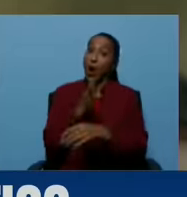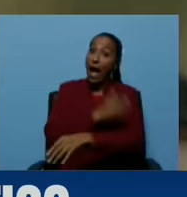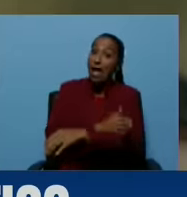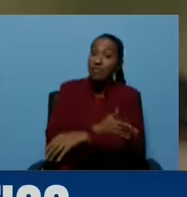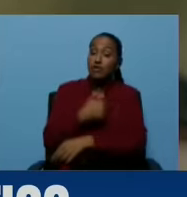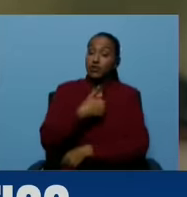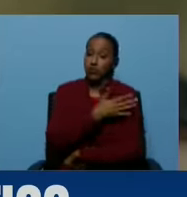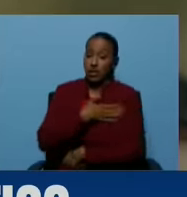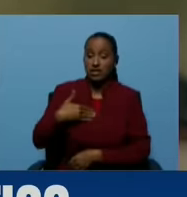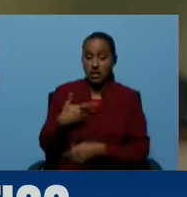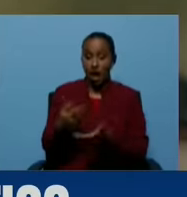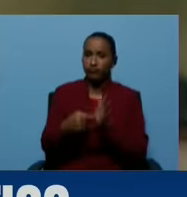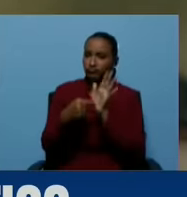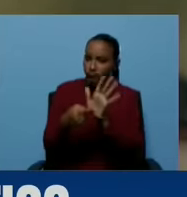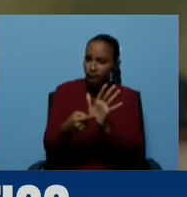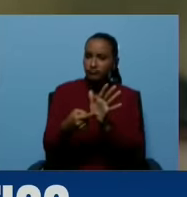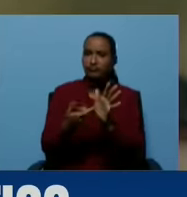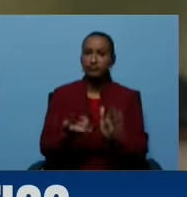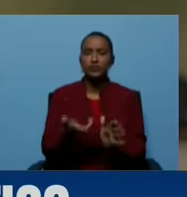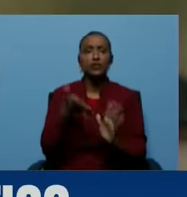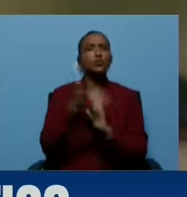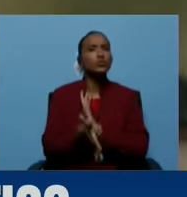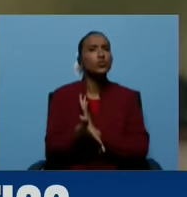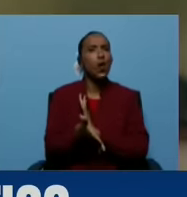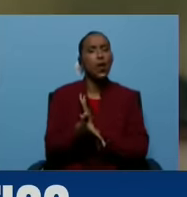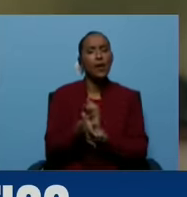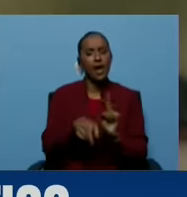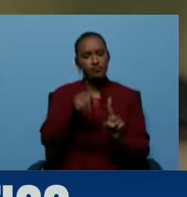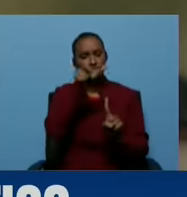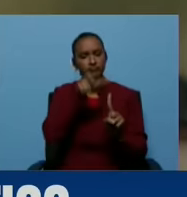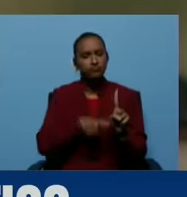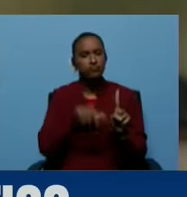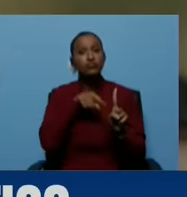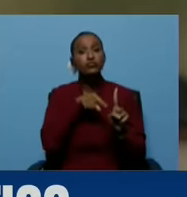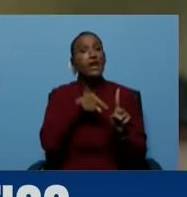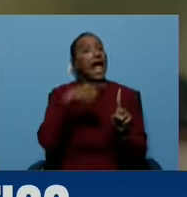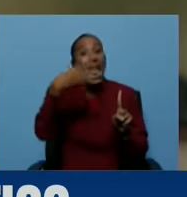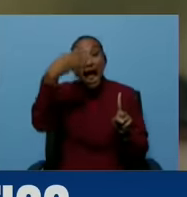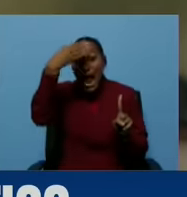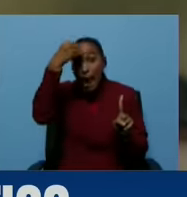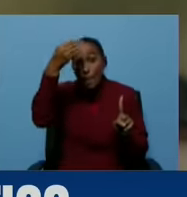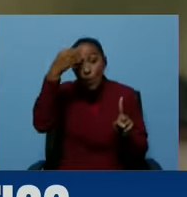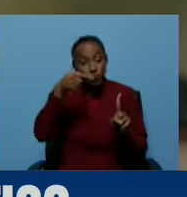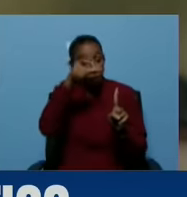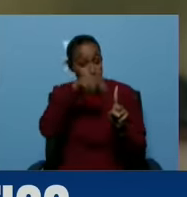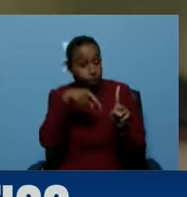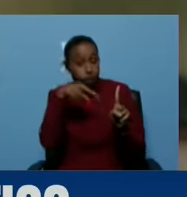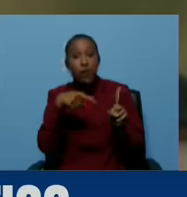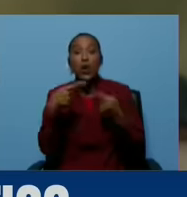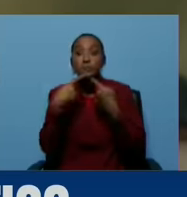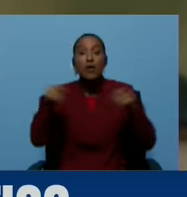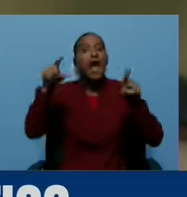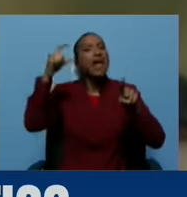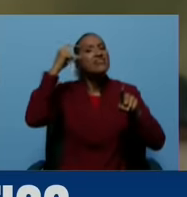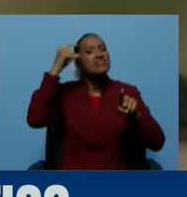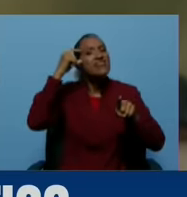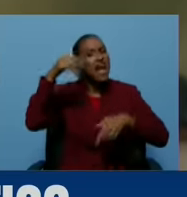declaraciones del señor Edmundo González Urrutia, el día de la elección.